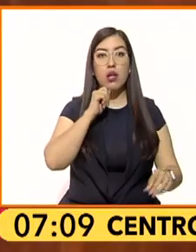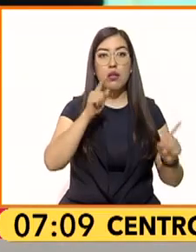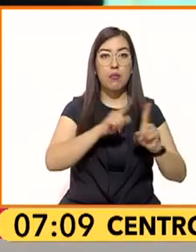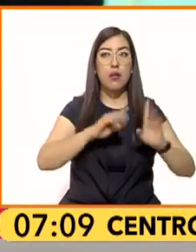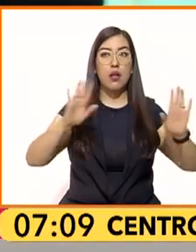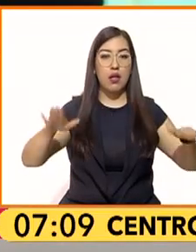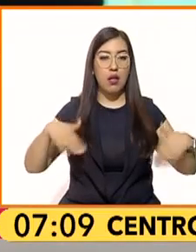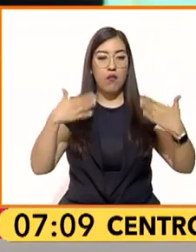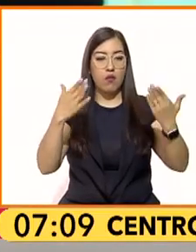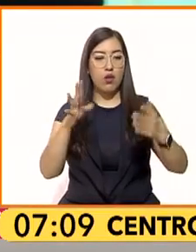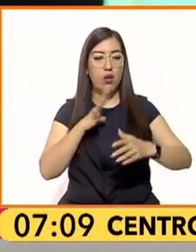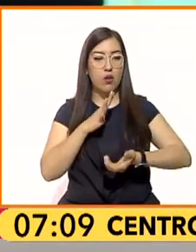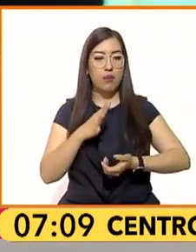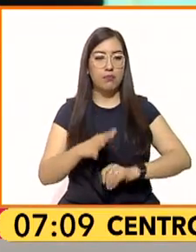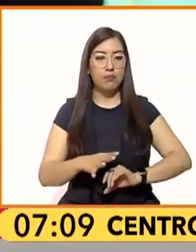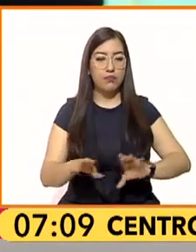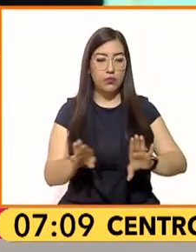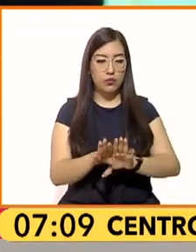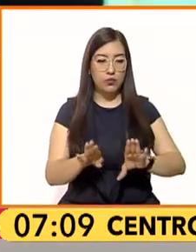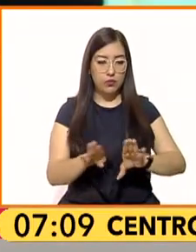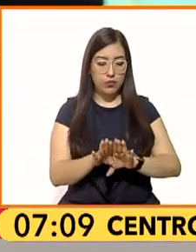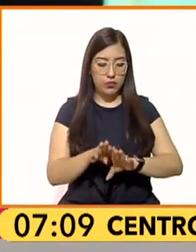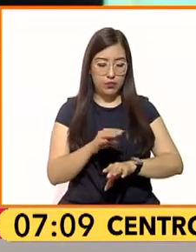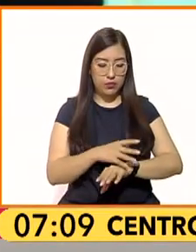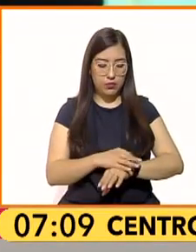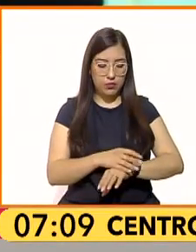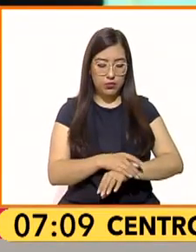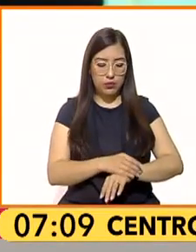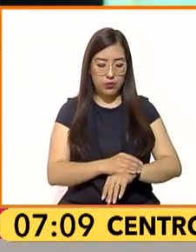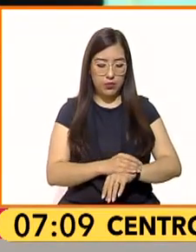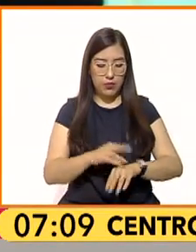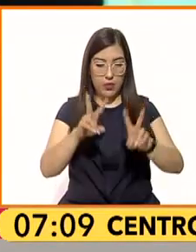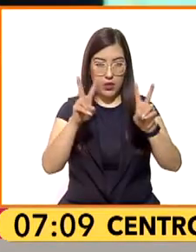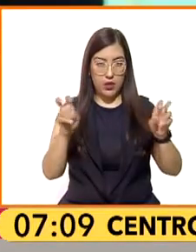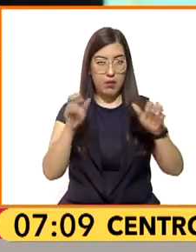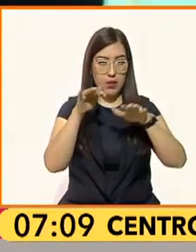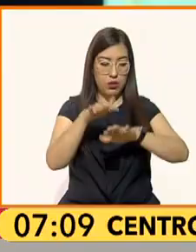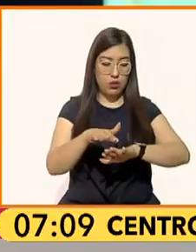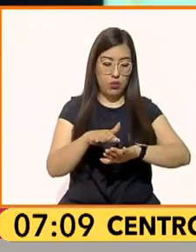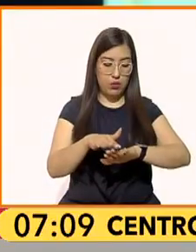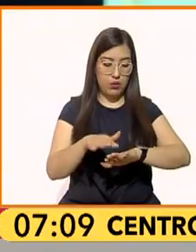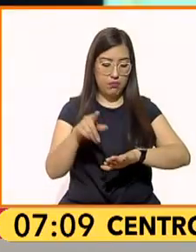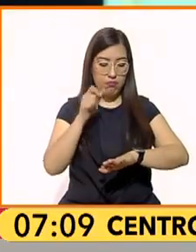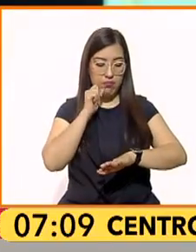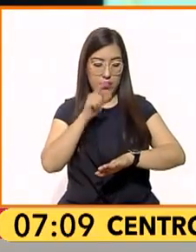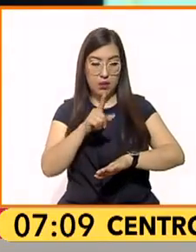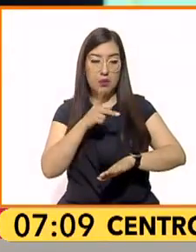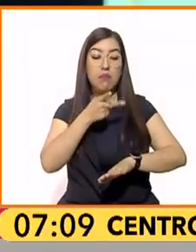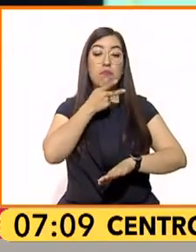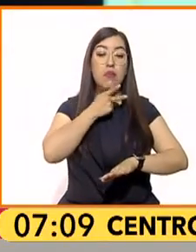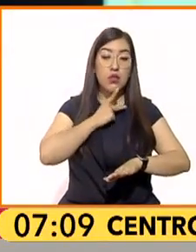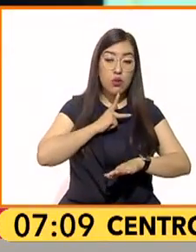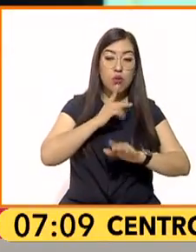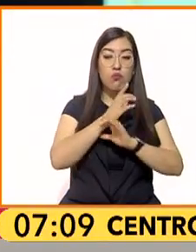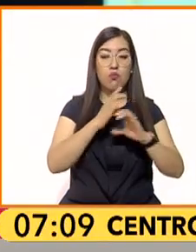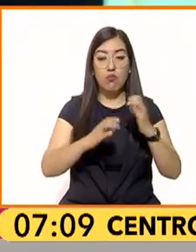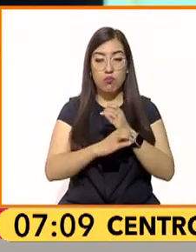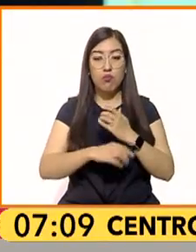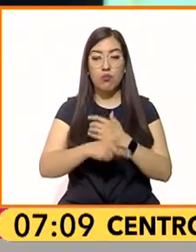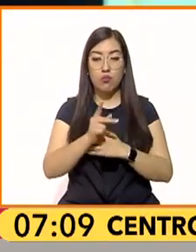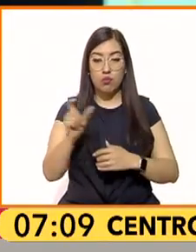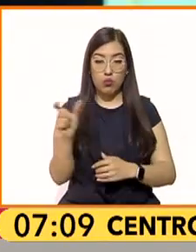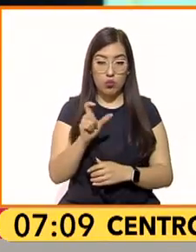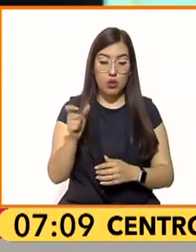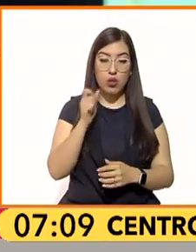El tema del lobby petrolero con Laudato Si, que es una encíclica ecológica, pero cuando hizo el sínodo